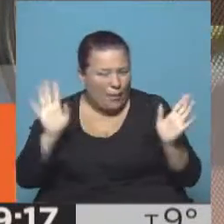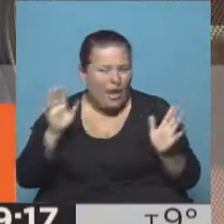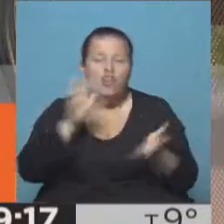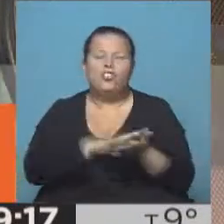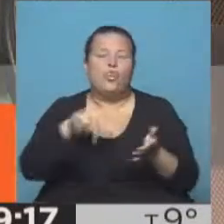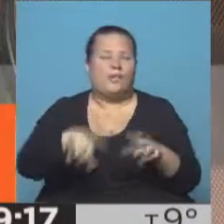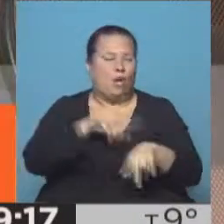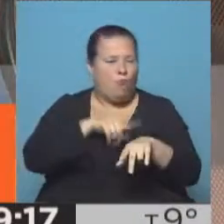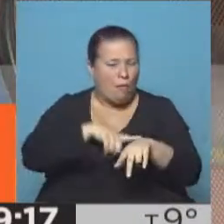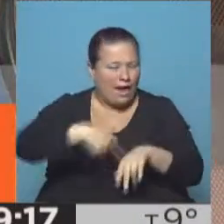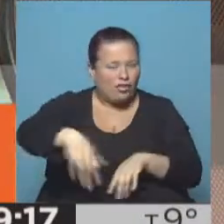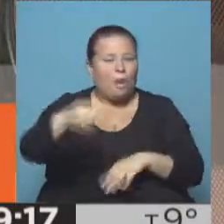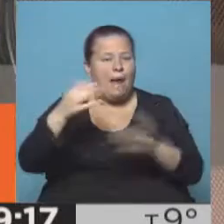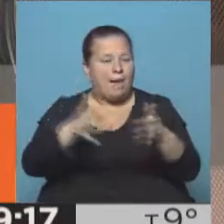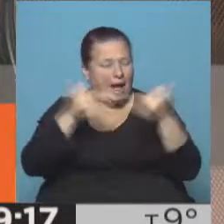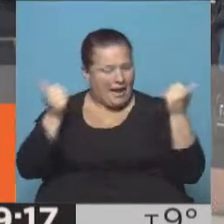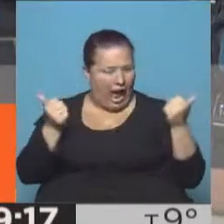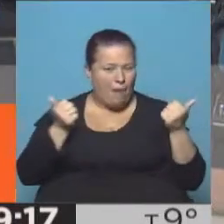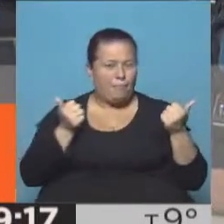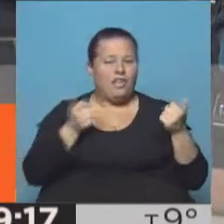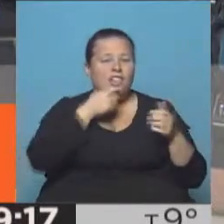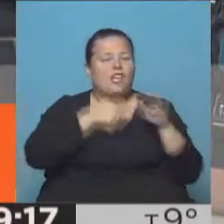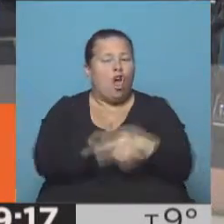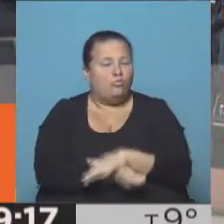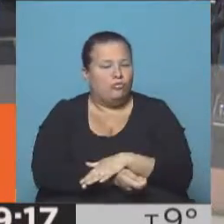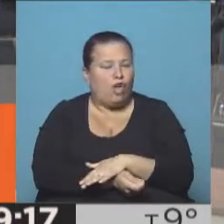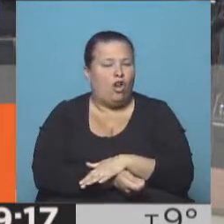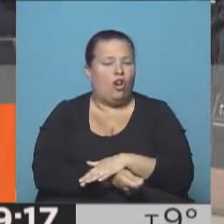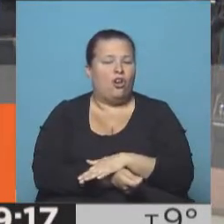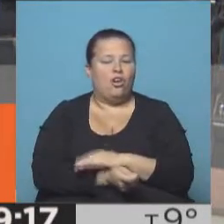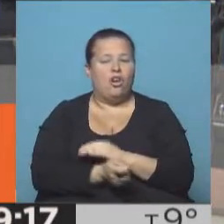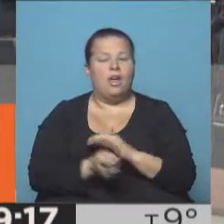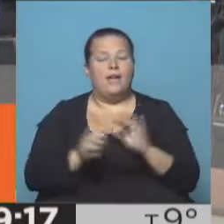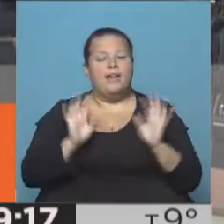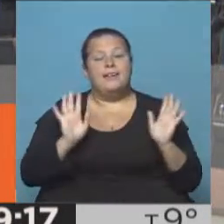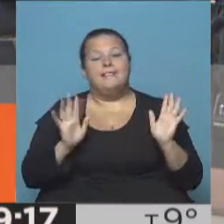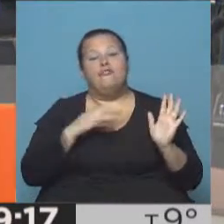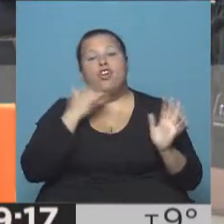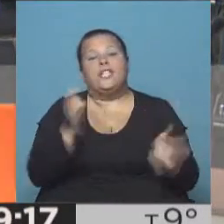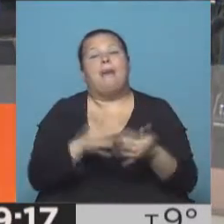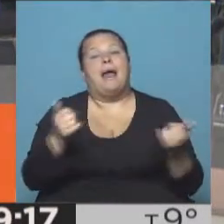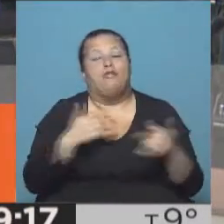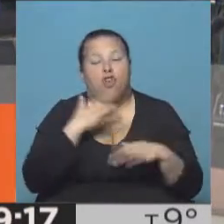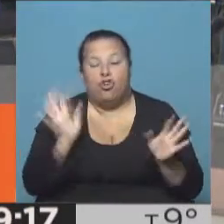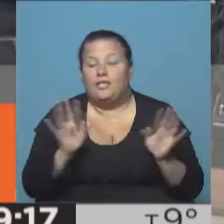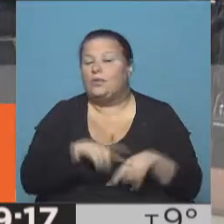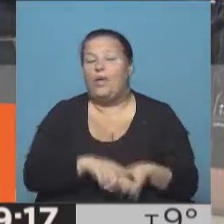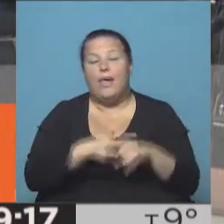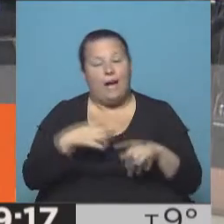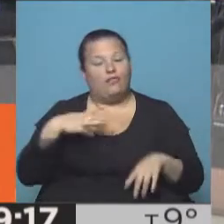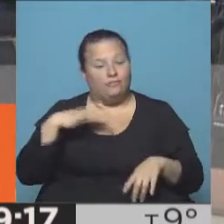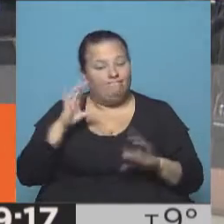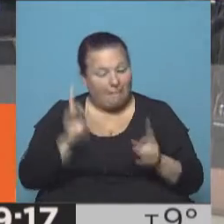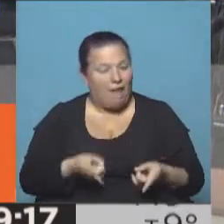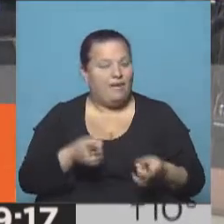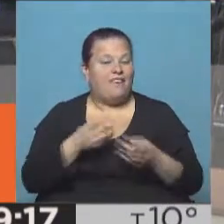en estos procesos para que se aceleren en casos de corrupción? No sé si se aceleren, es una discusión que también se